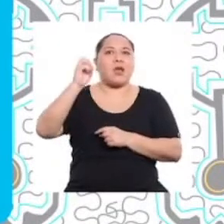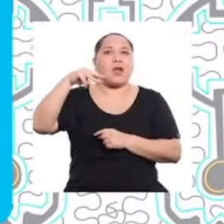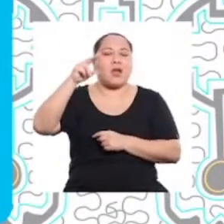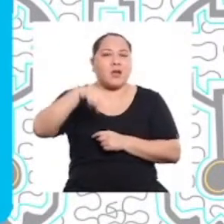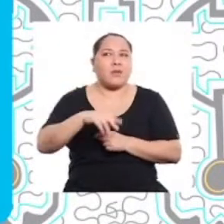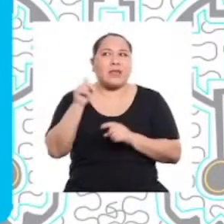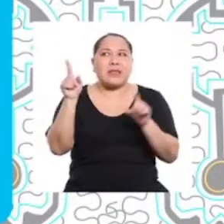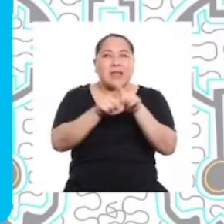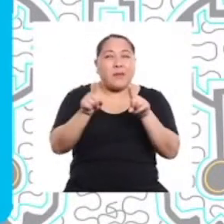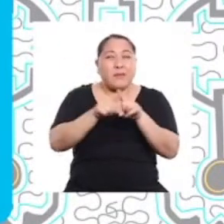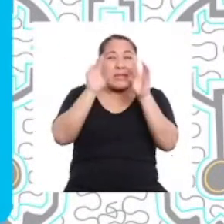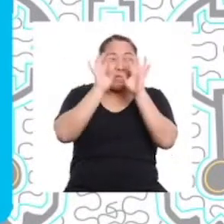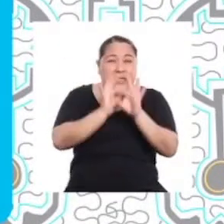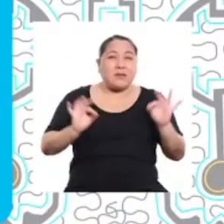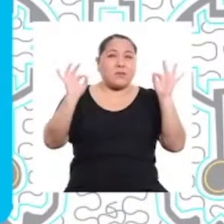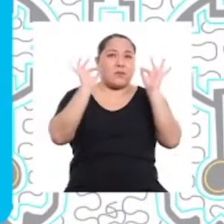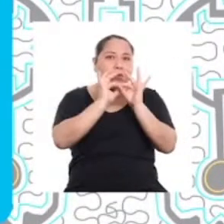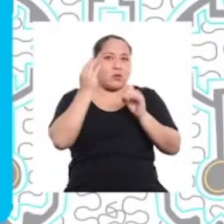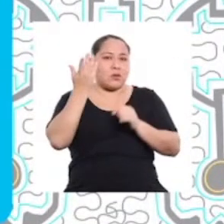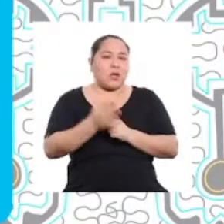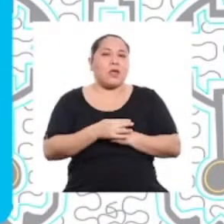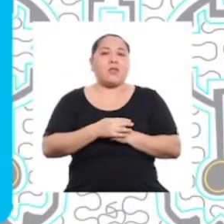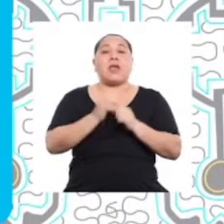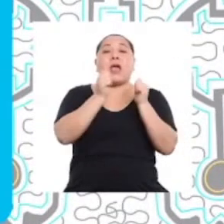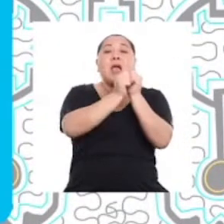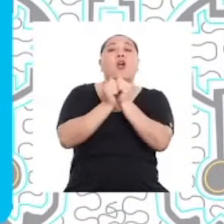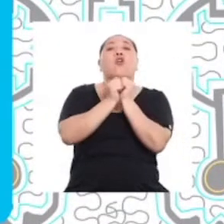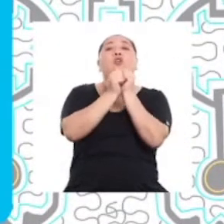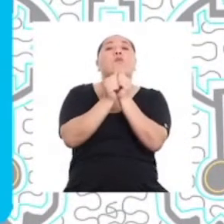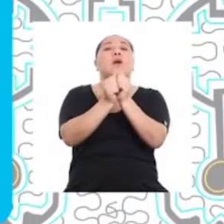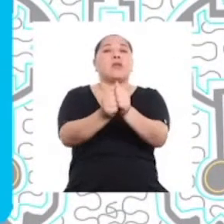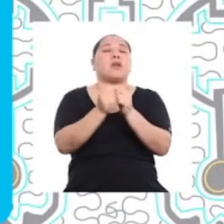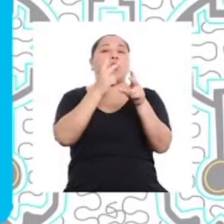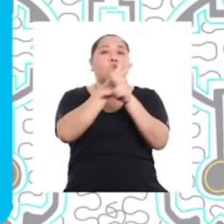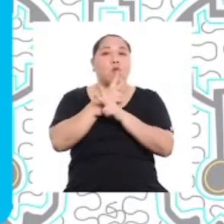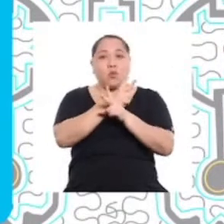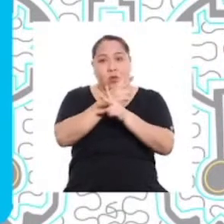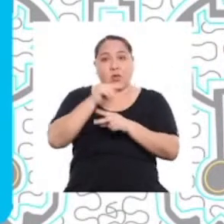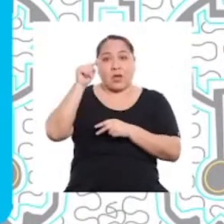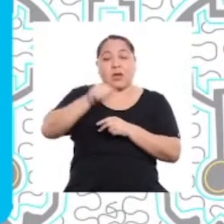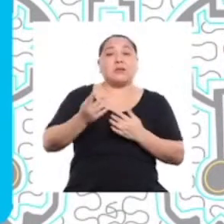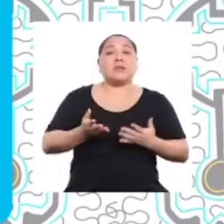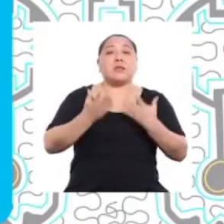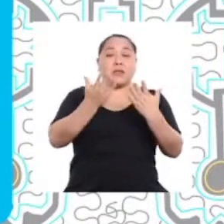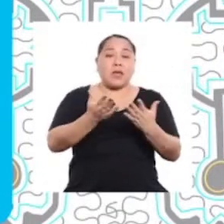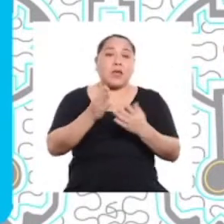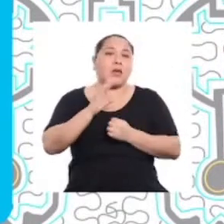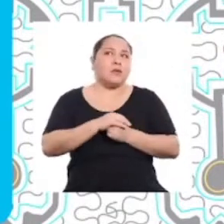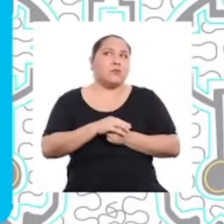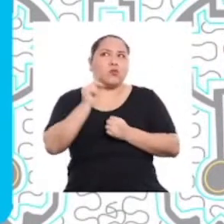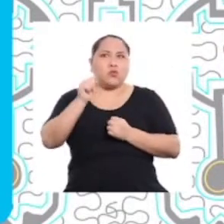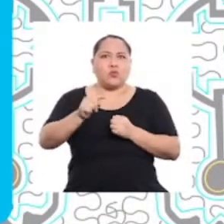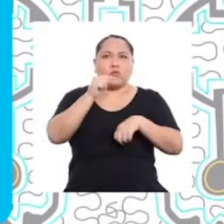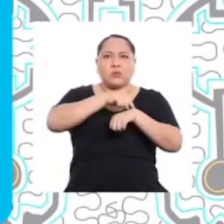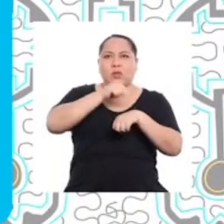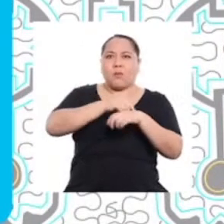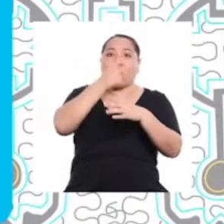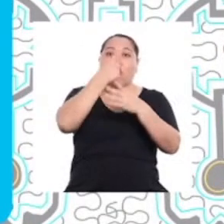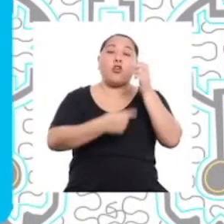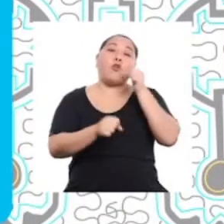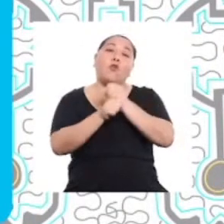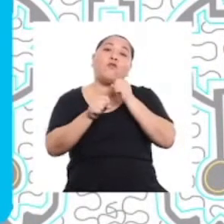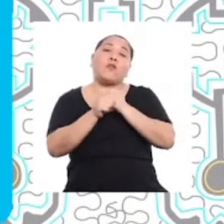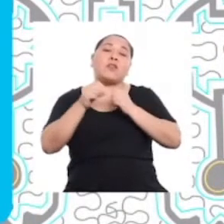Carmen. También es muy importante que el acompañamiento y cuidado se dé desde un espacio